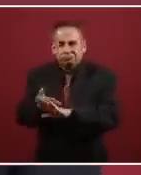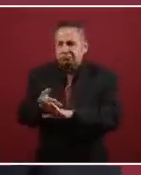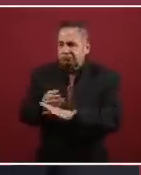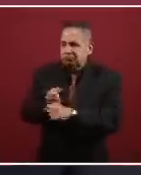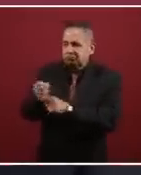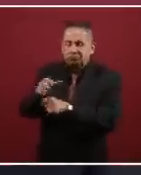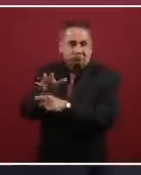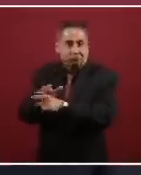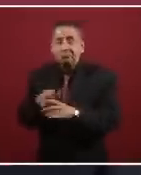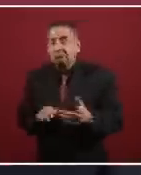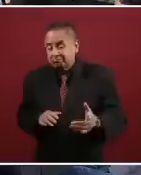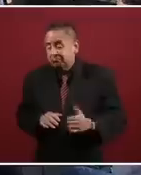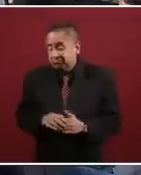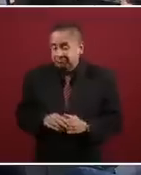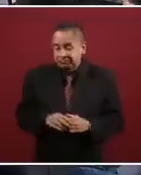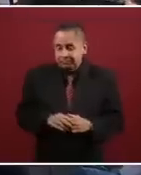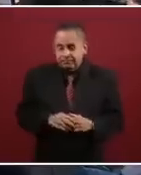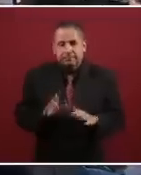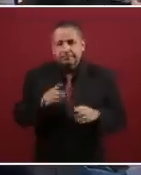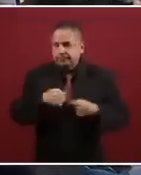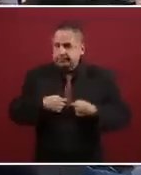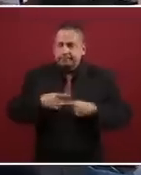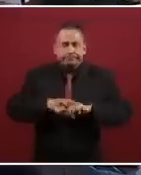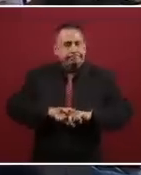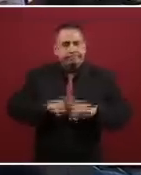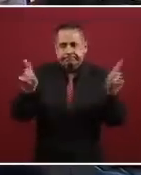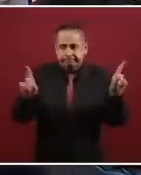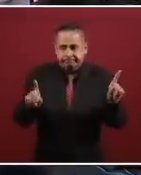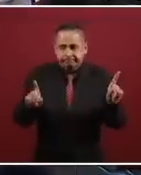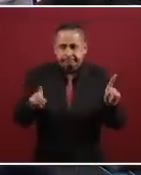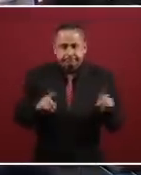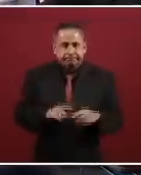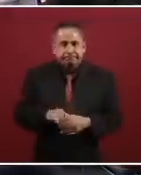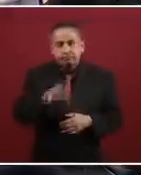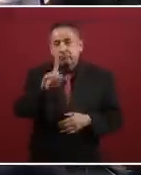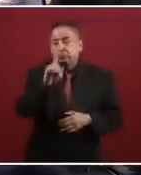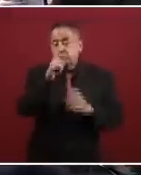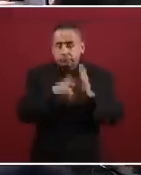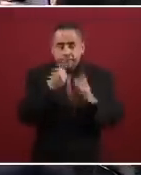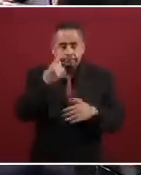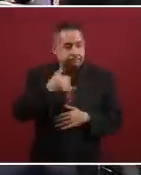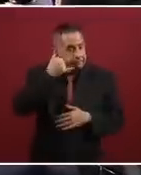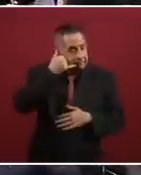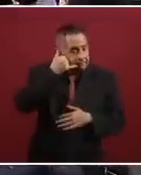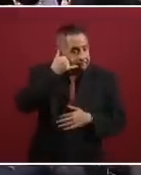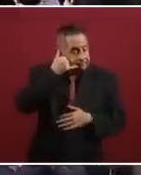opositores. Entonces somos distintos. Una vez le grabaron